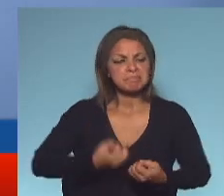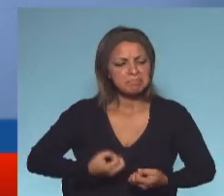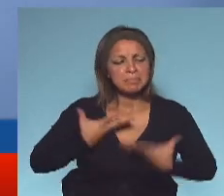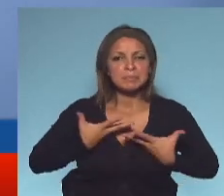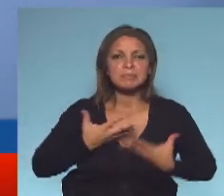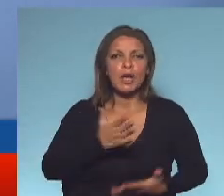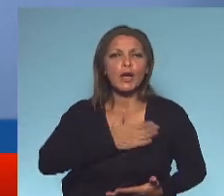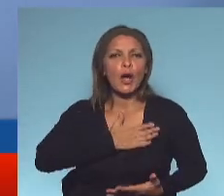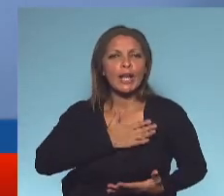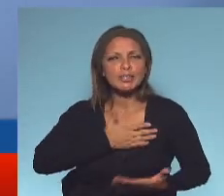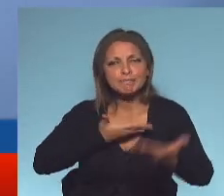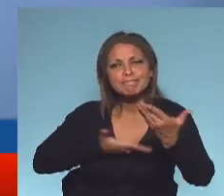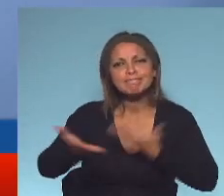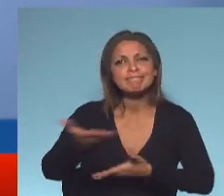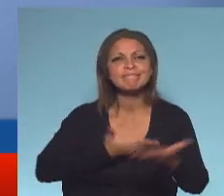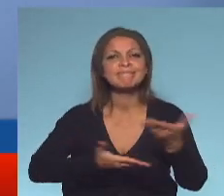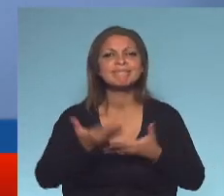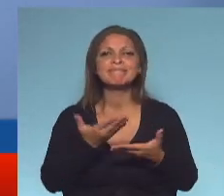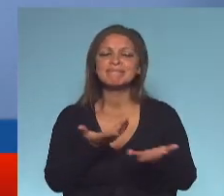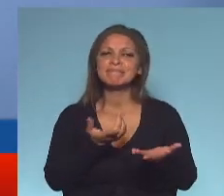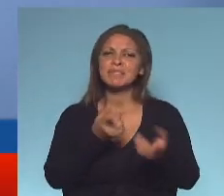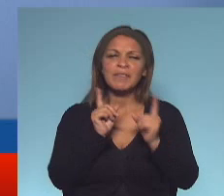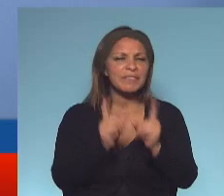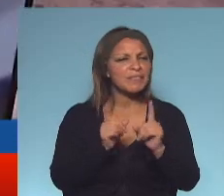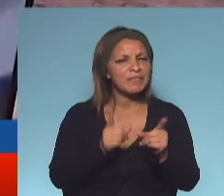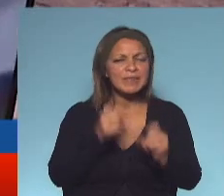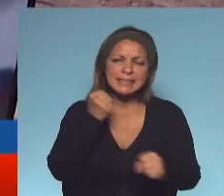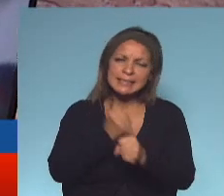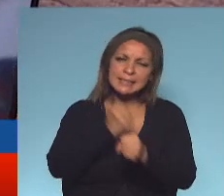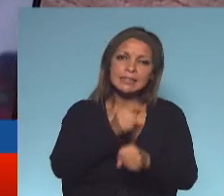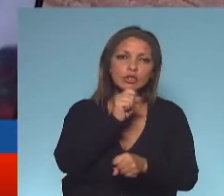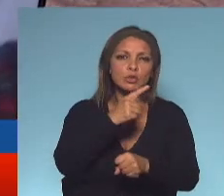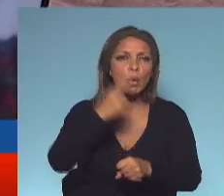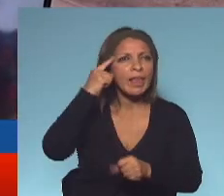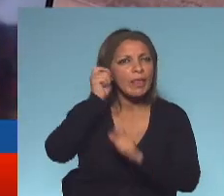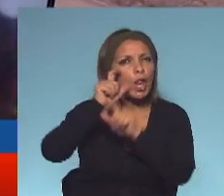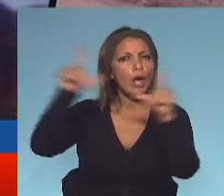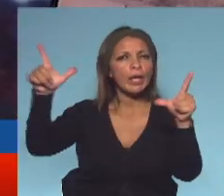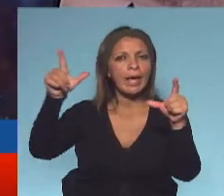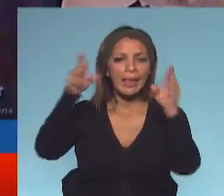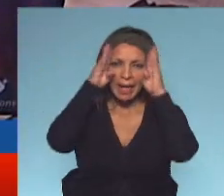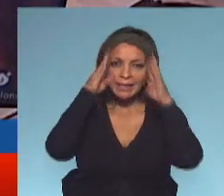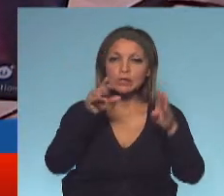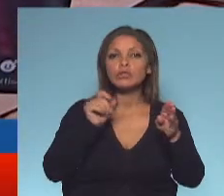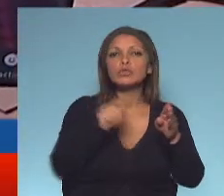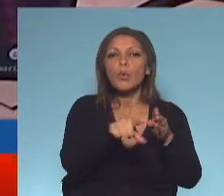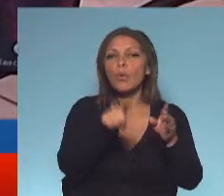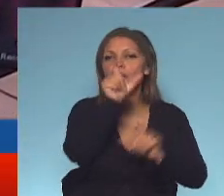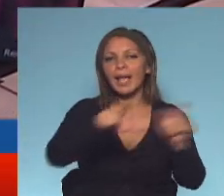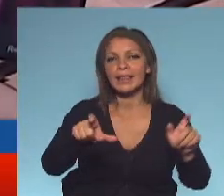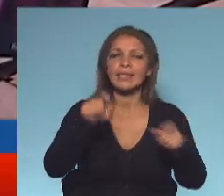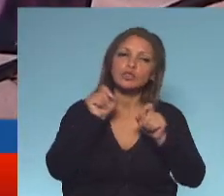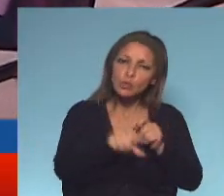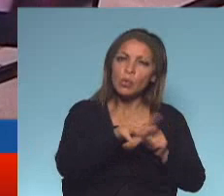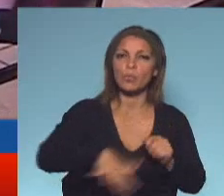solidario y permanente de su concepto de atención a su gente, a su pueblo,